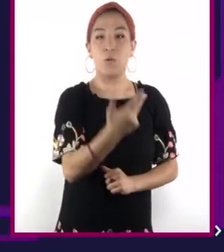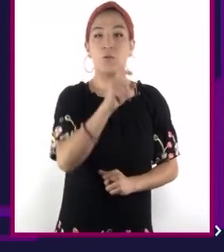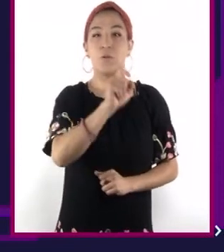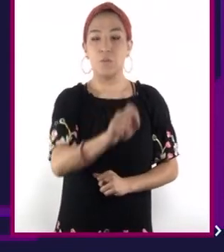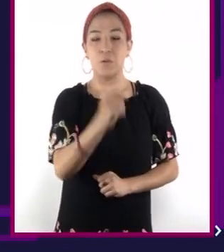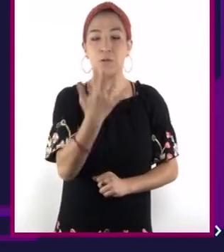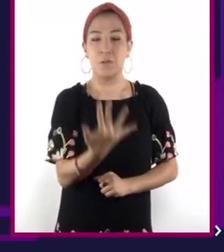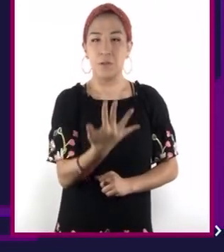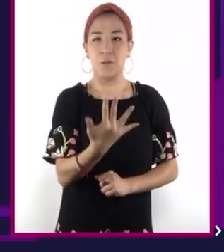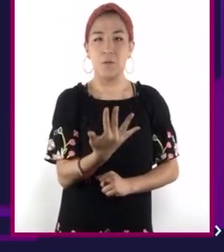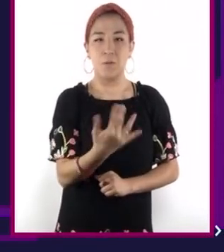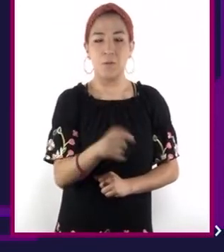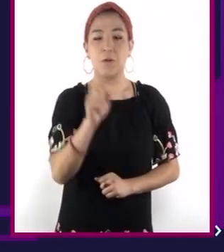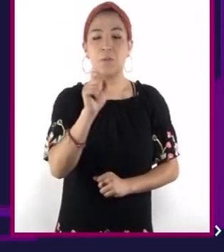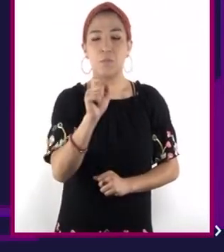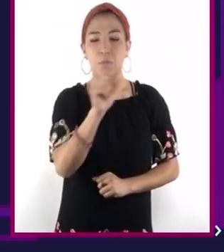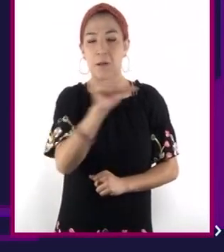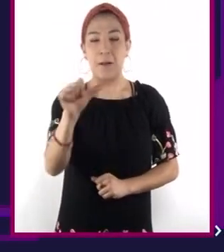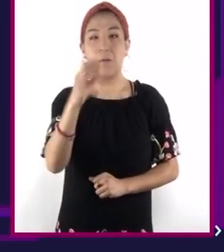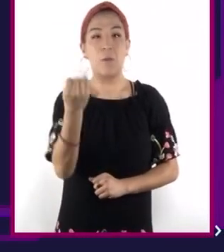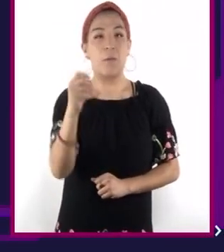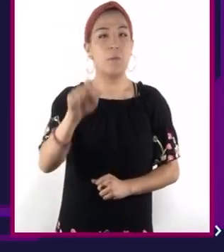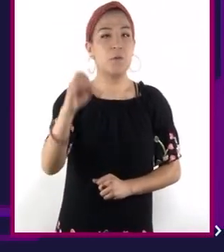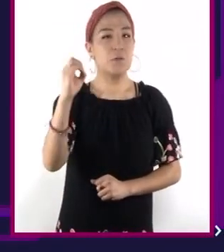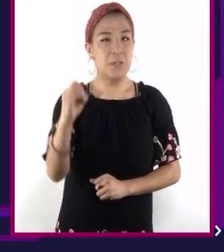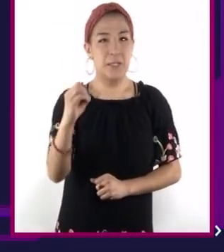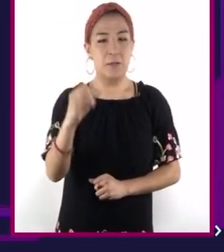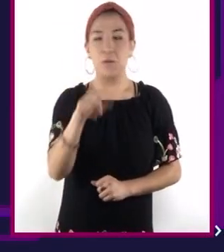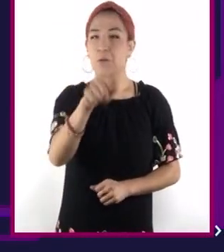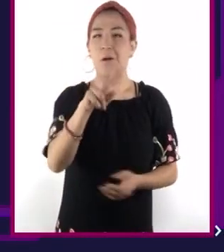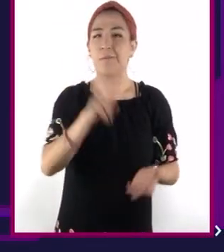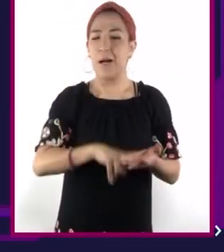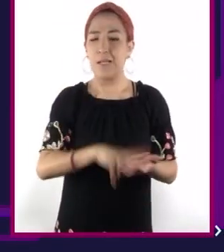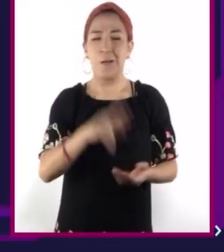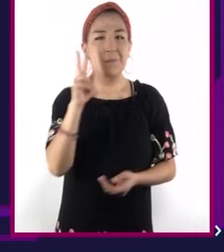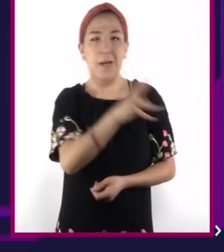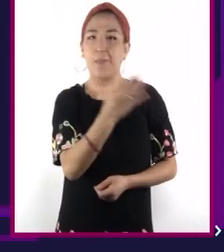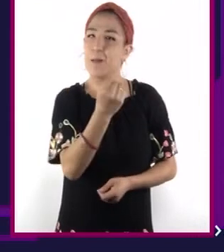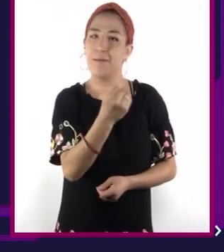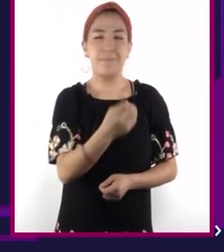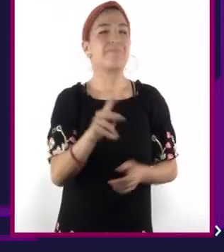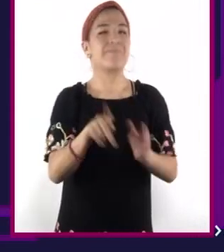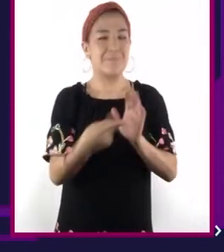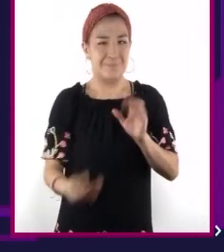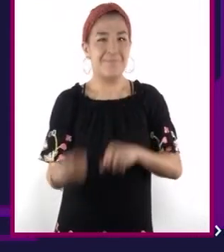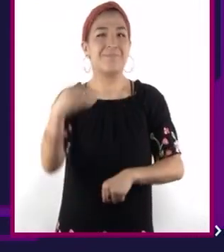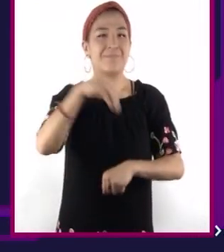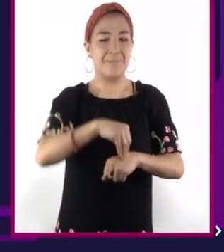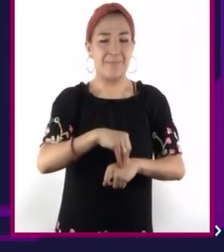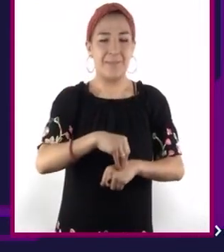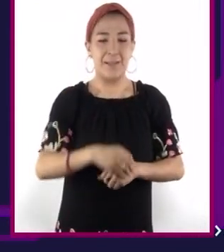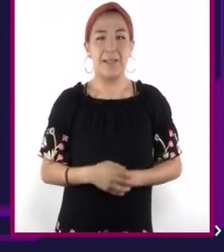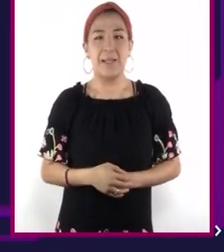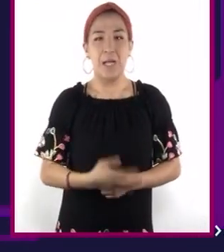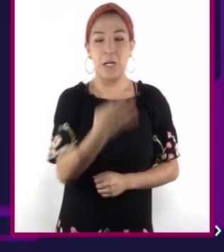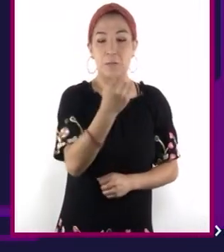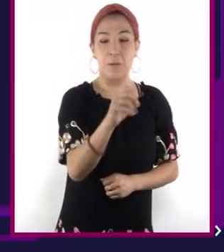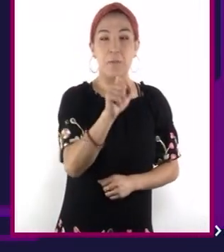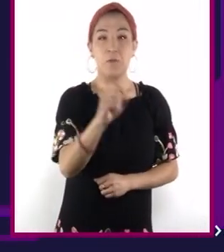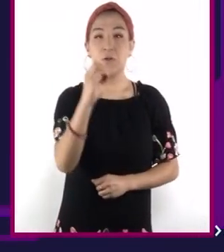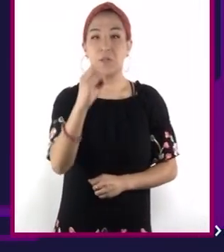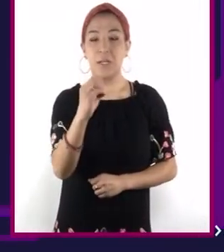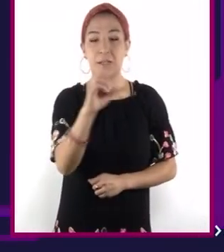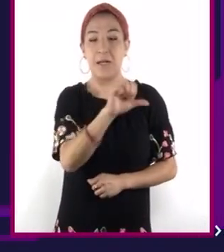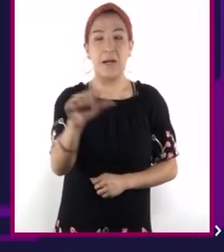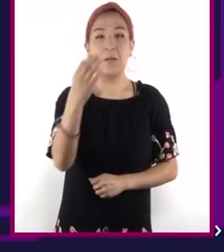de 8.5 a 9.0 sin considerar al 9. Uno más de